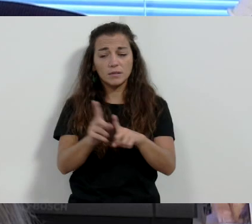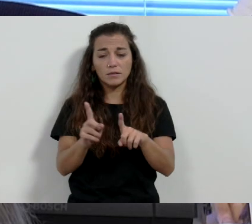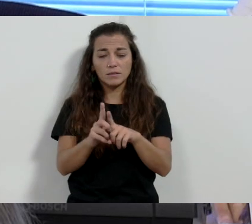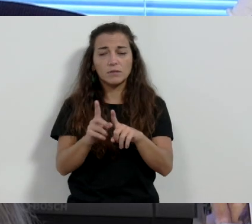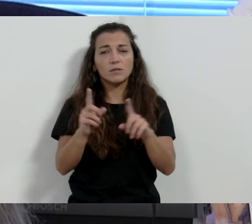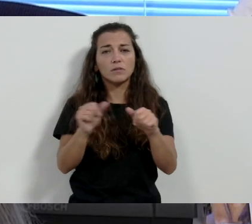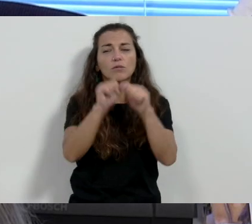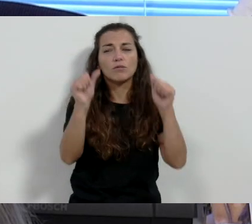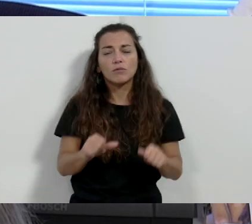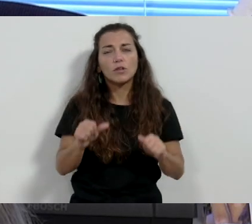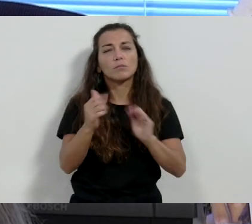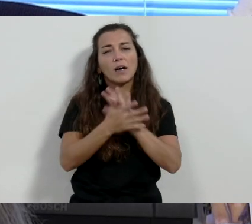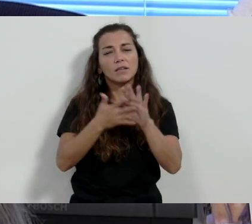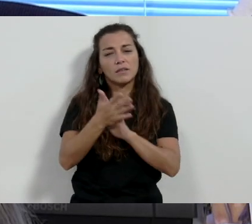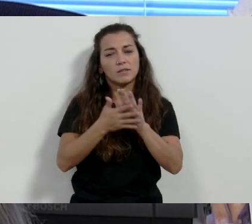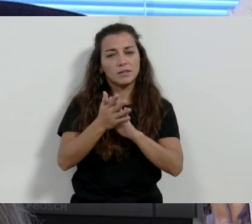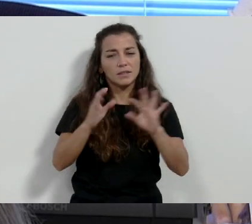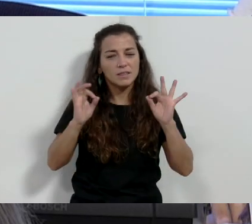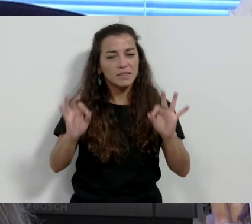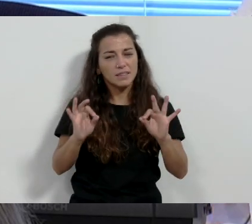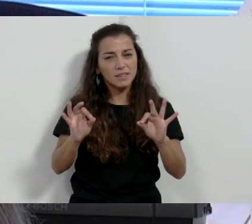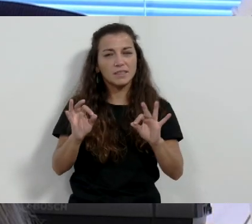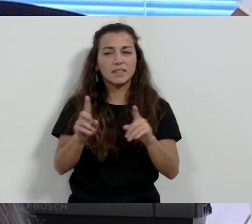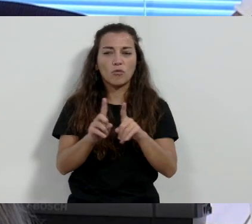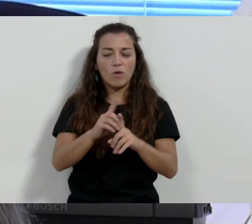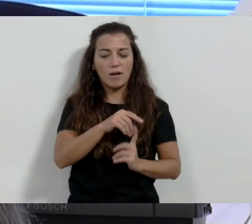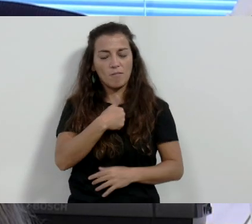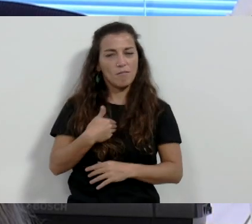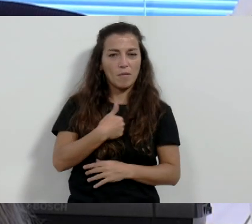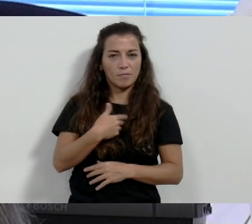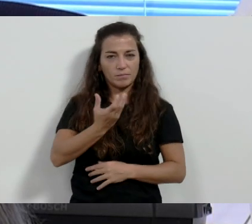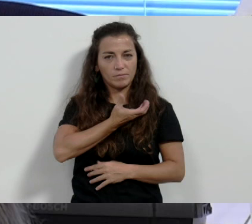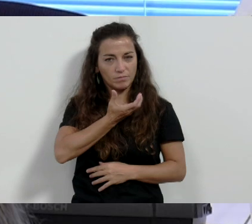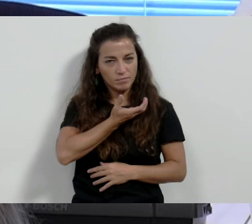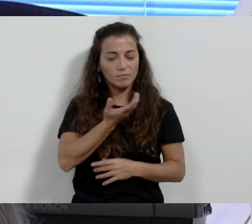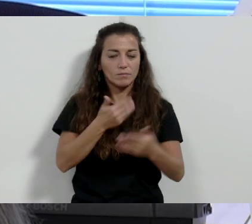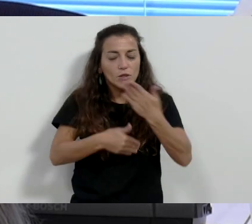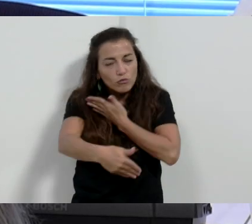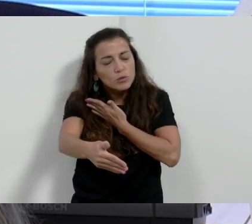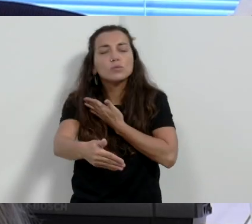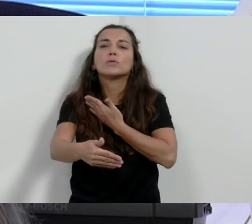de hablar y de entender como corporación, como ayuntamiento, para el futuro,